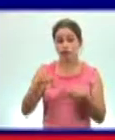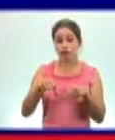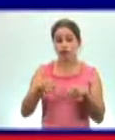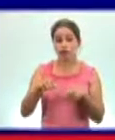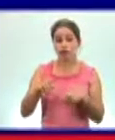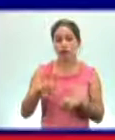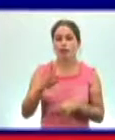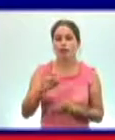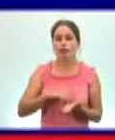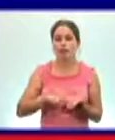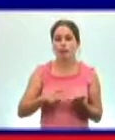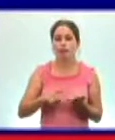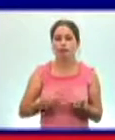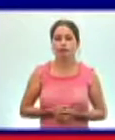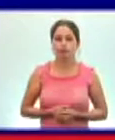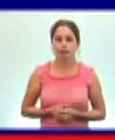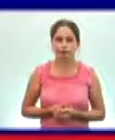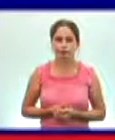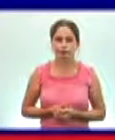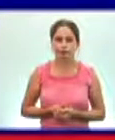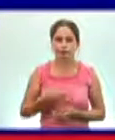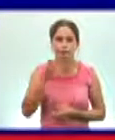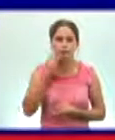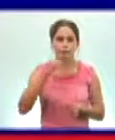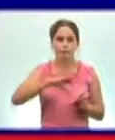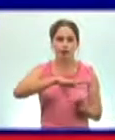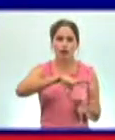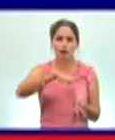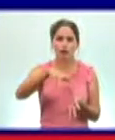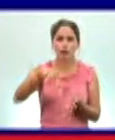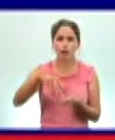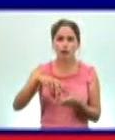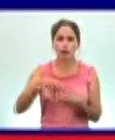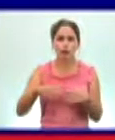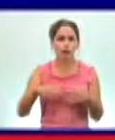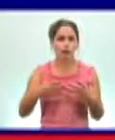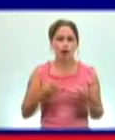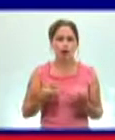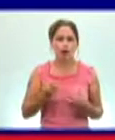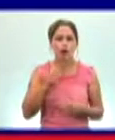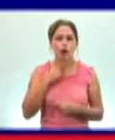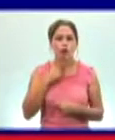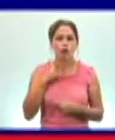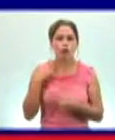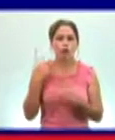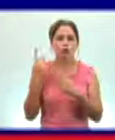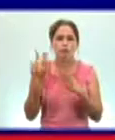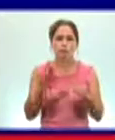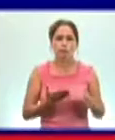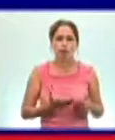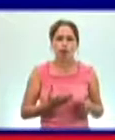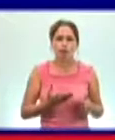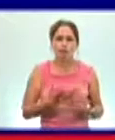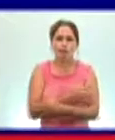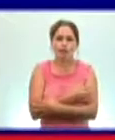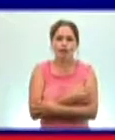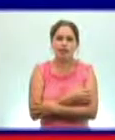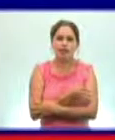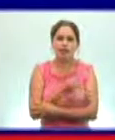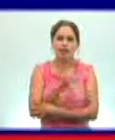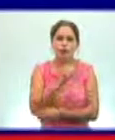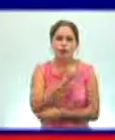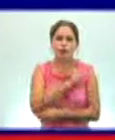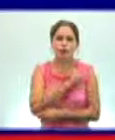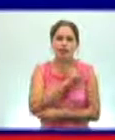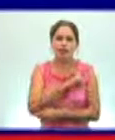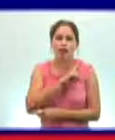semana. Y dice, y más que un mundo más, cuando se muere en brazos de la patria agradecida, la